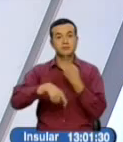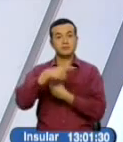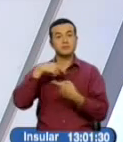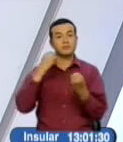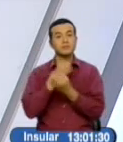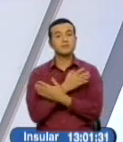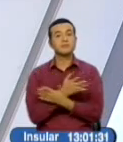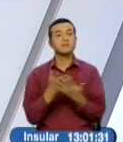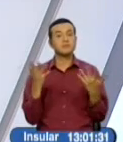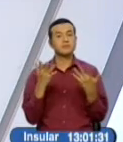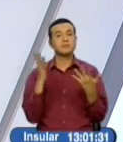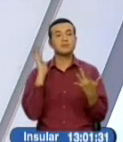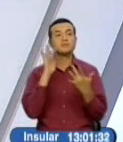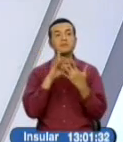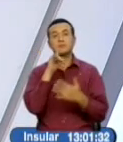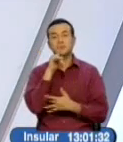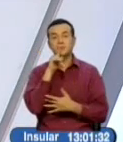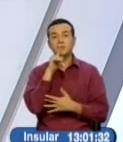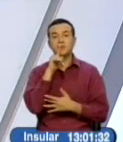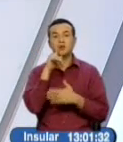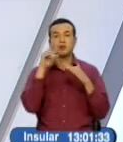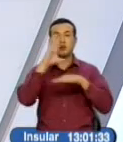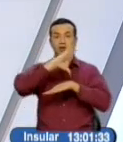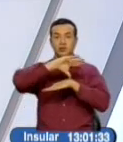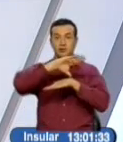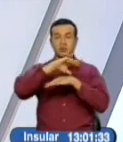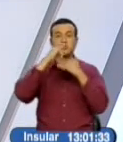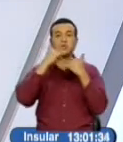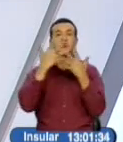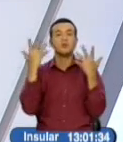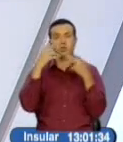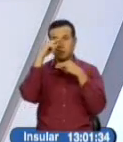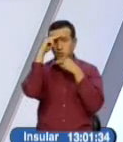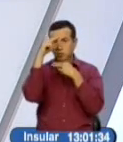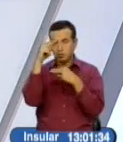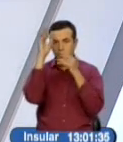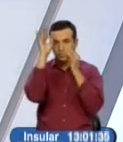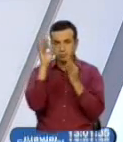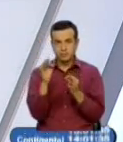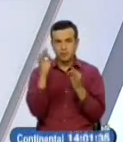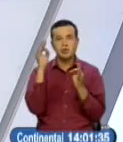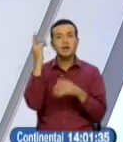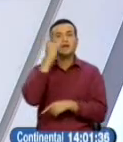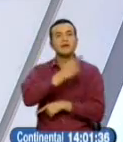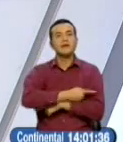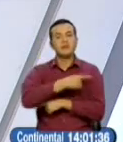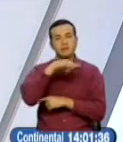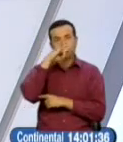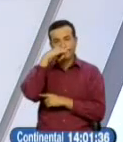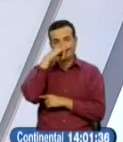regresar estaremos contactándonos con Carón de Led, en donde se realiza un homenaje a propósito del Día de la Niñez y la